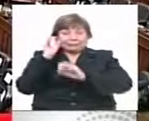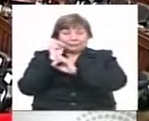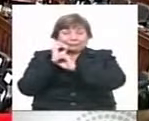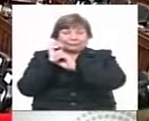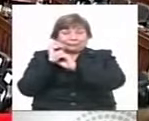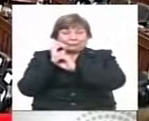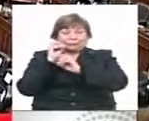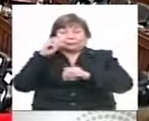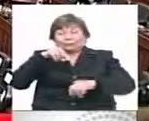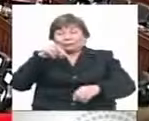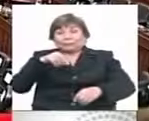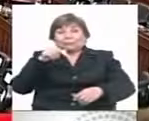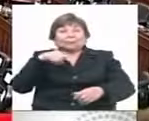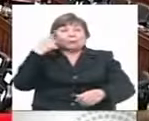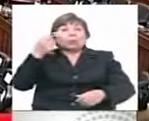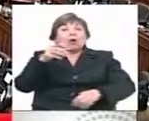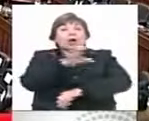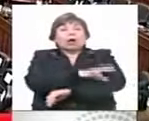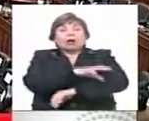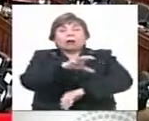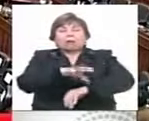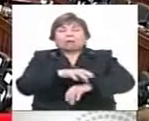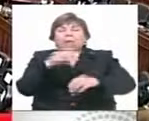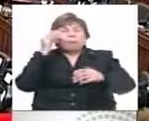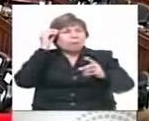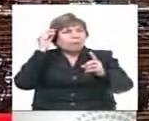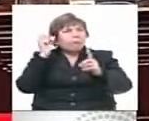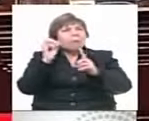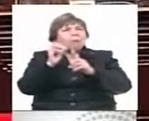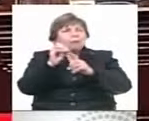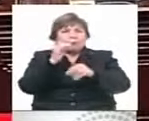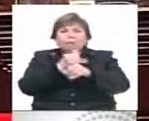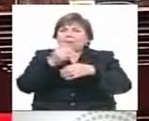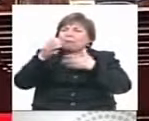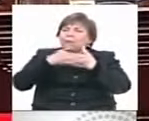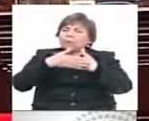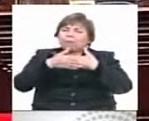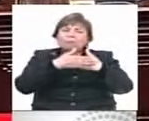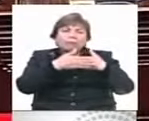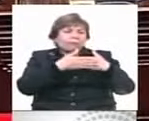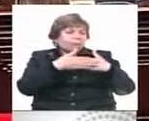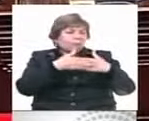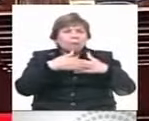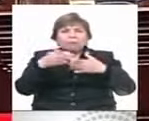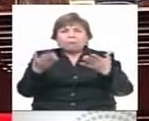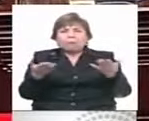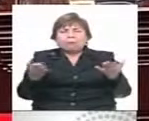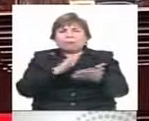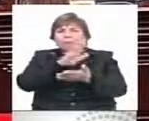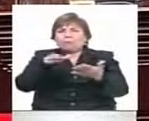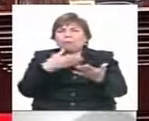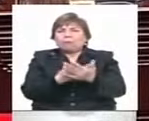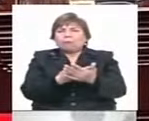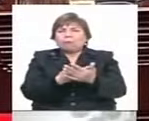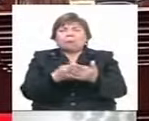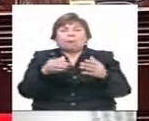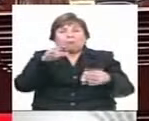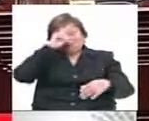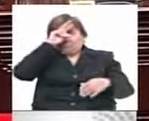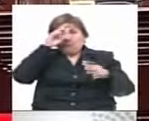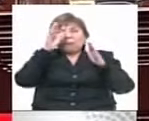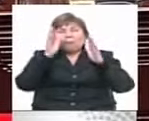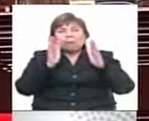de Cajamarca en cumplimiento del objetivo institucional de acercar este poder del Estado a todos los peruanos.